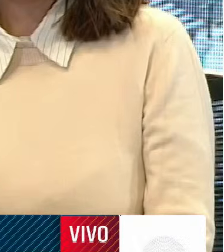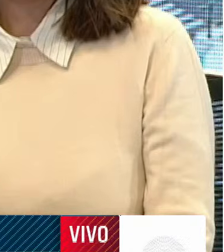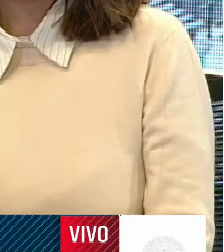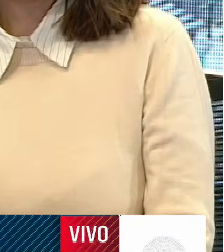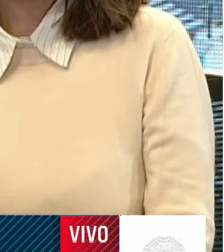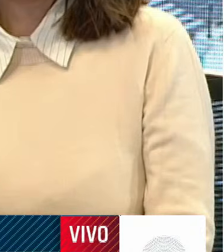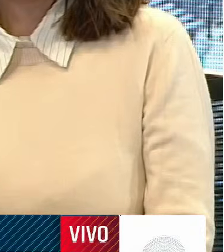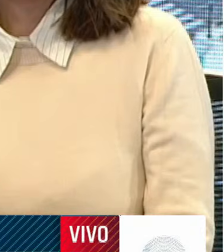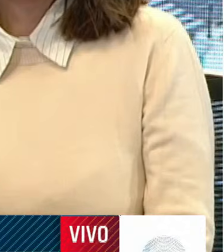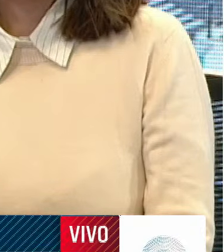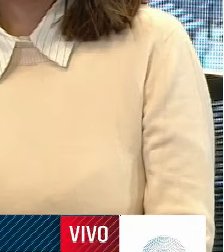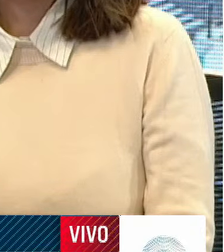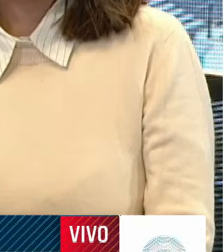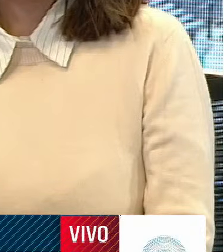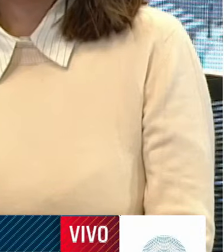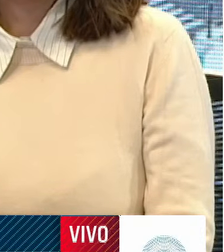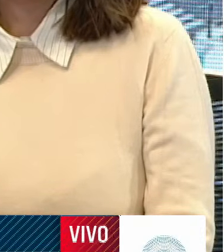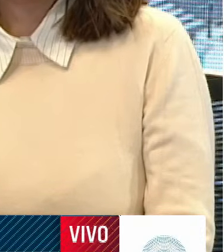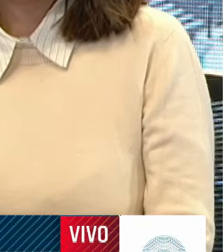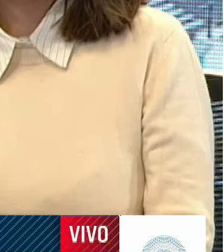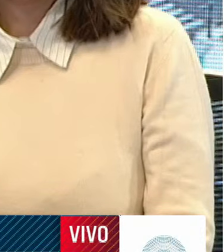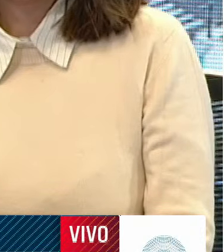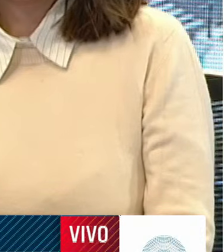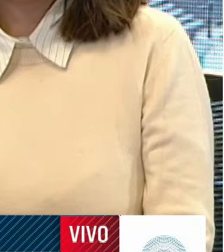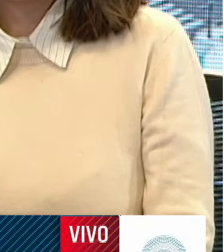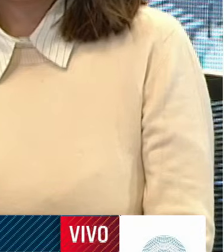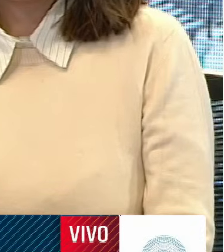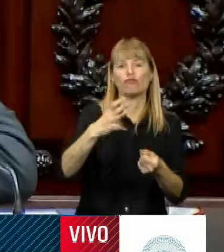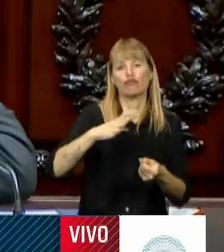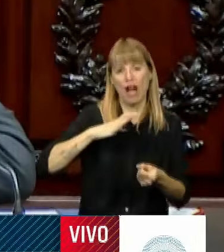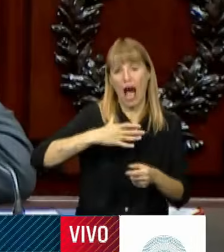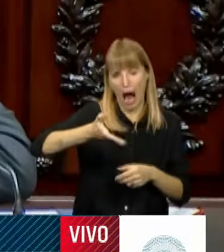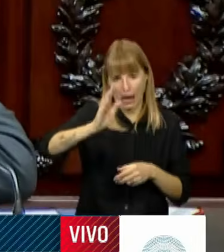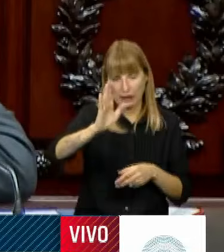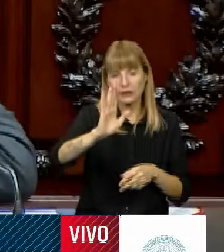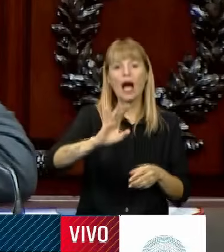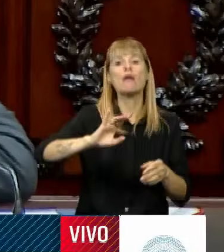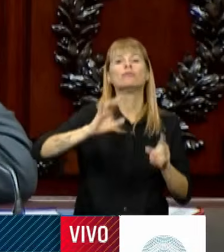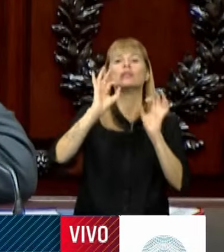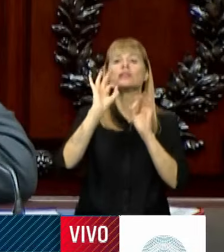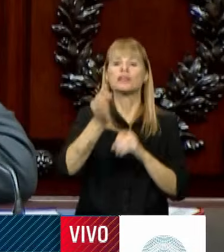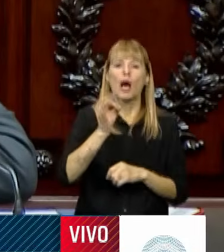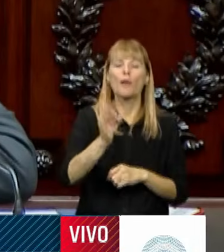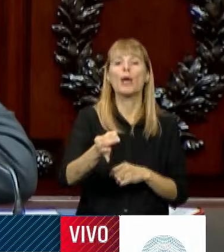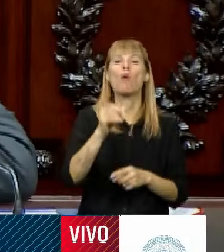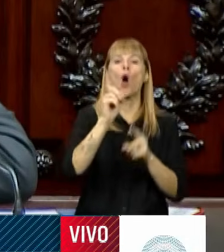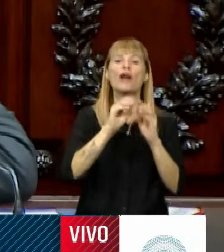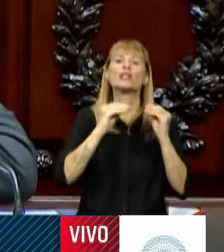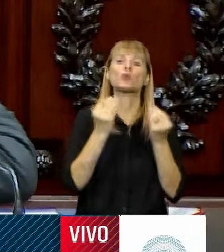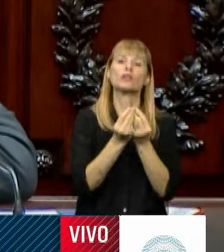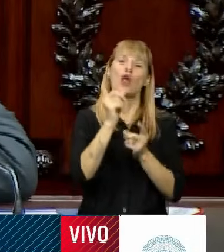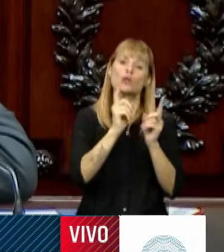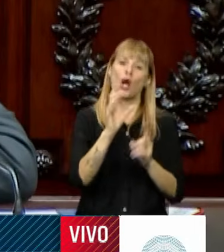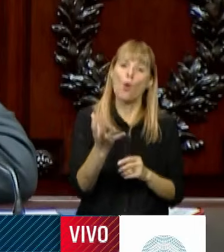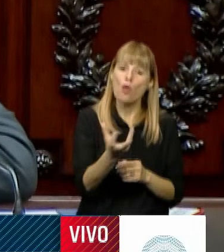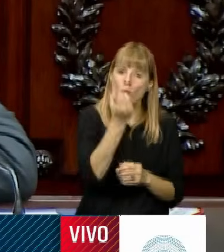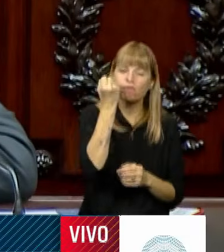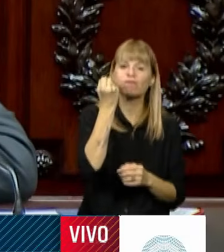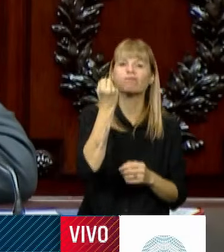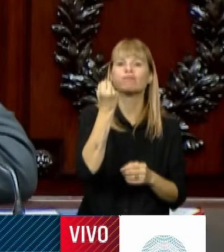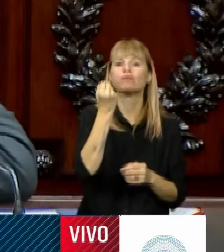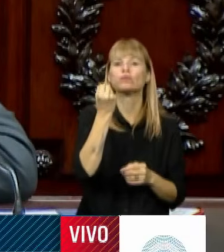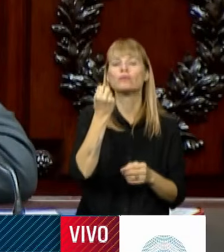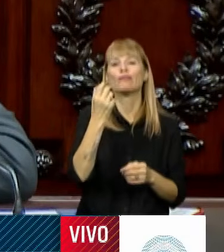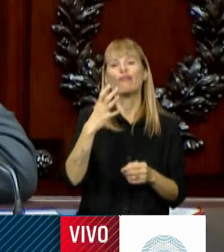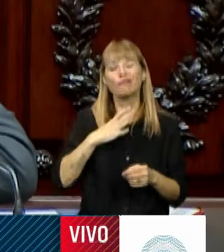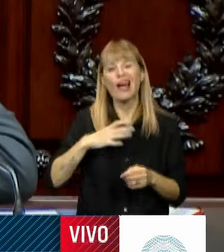ayer, hizo un discurso de 1 hora y esto decía. Sabemos que algunos de los resultados obtenidos todavía no muestran un impacto directo